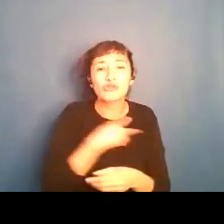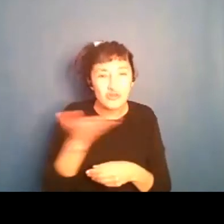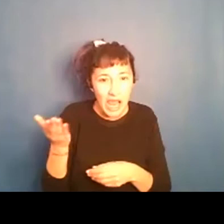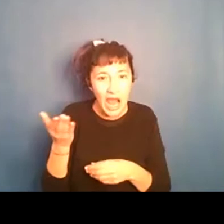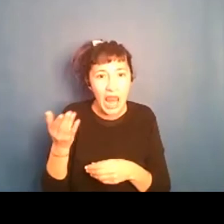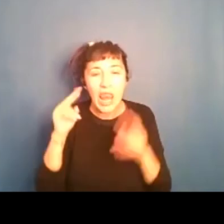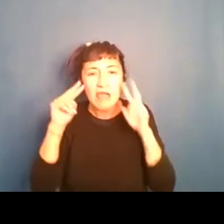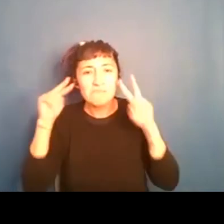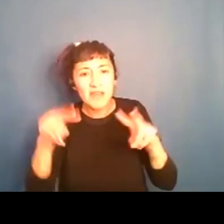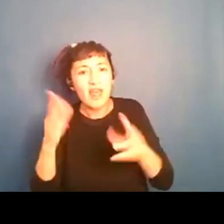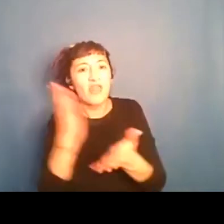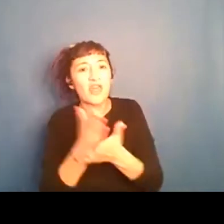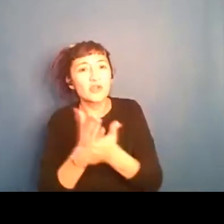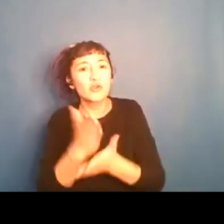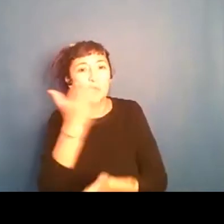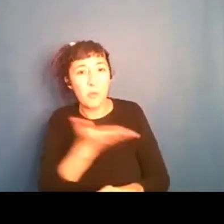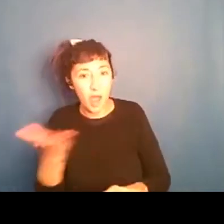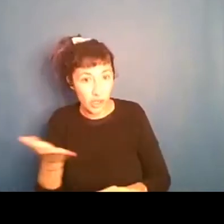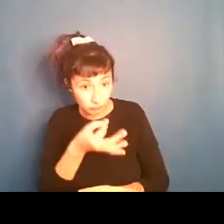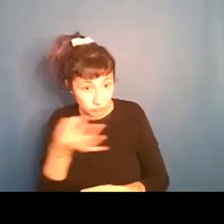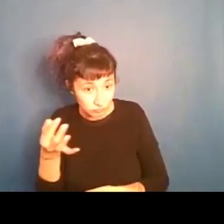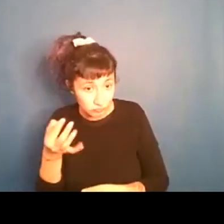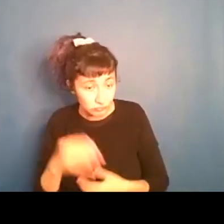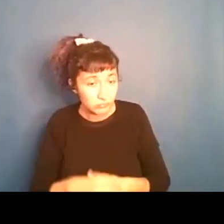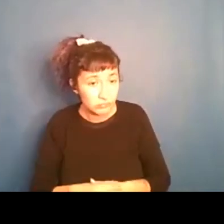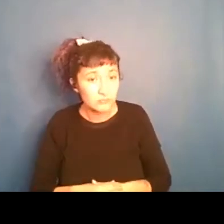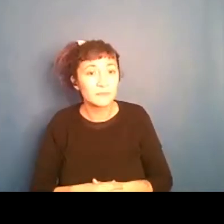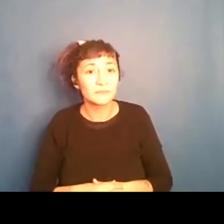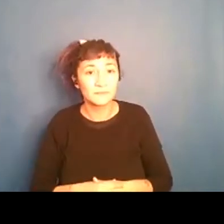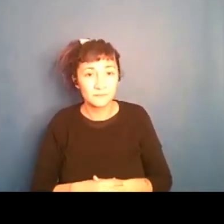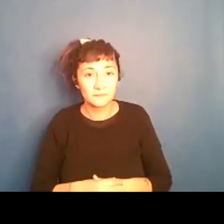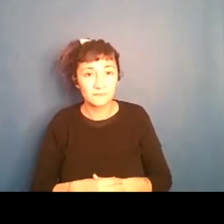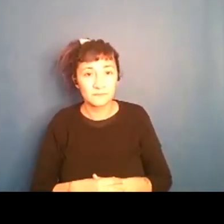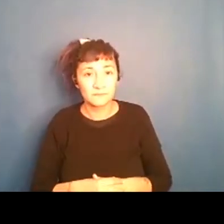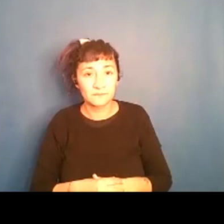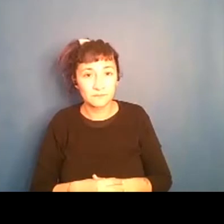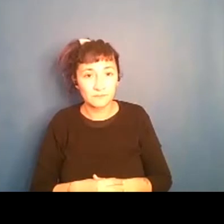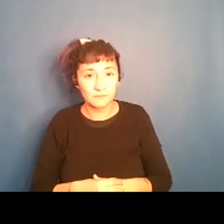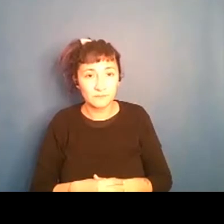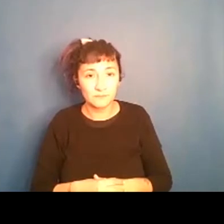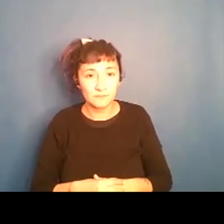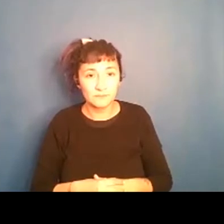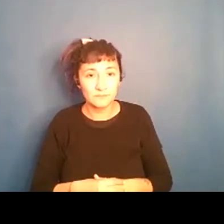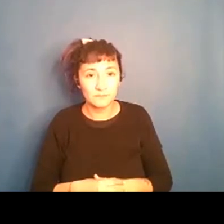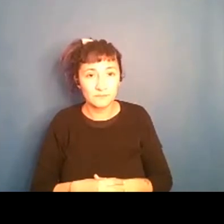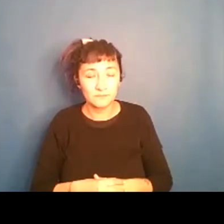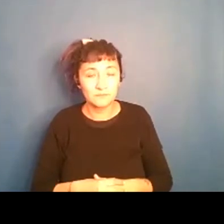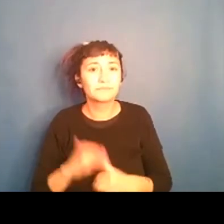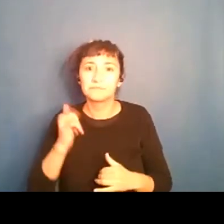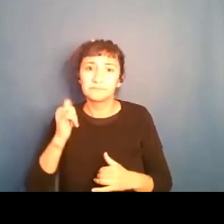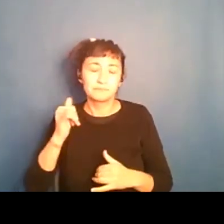derechos humanos. Sí, nos tomamos fervormente de la